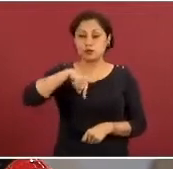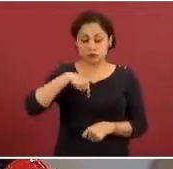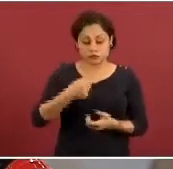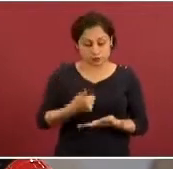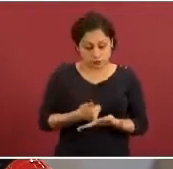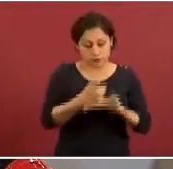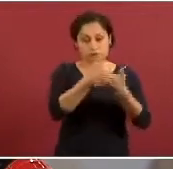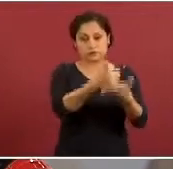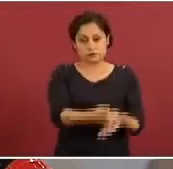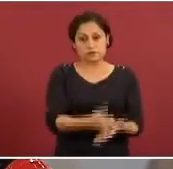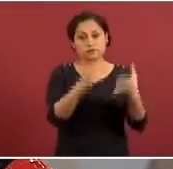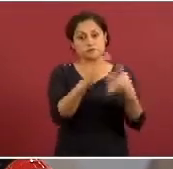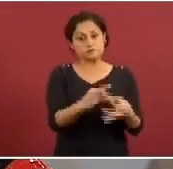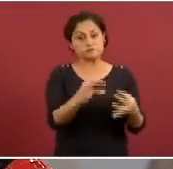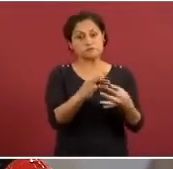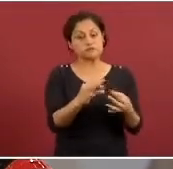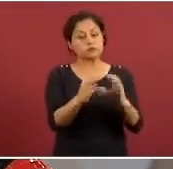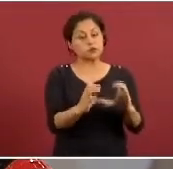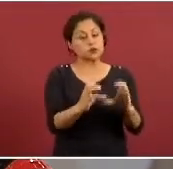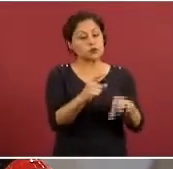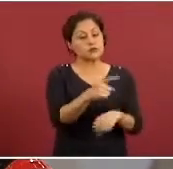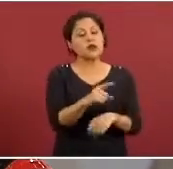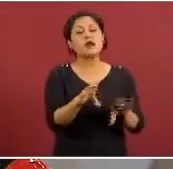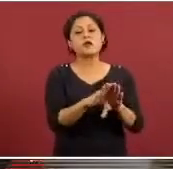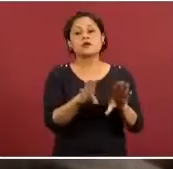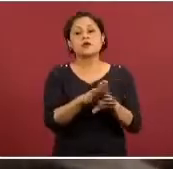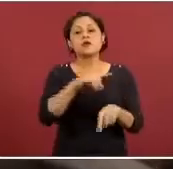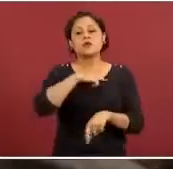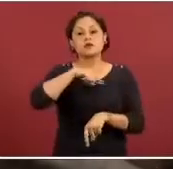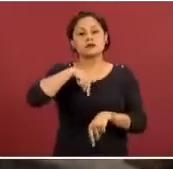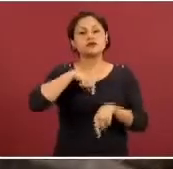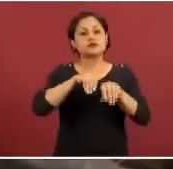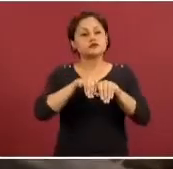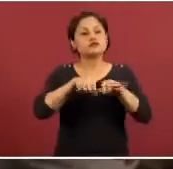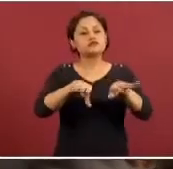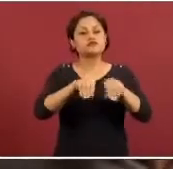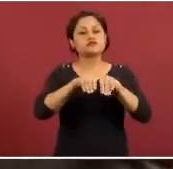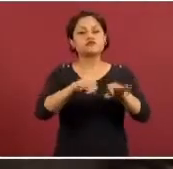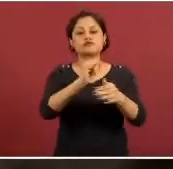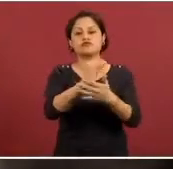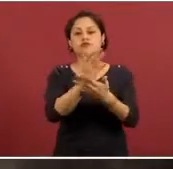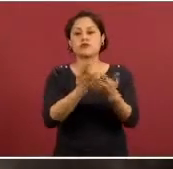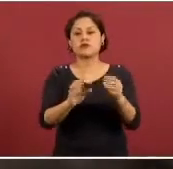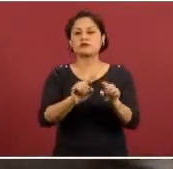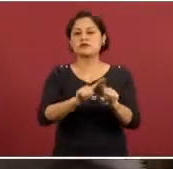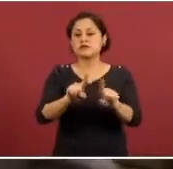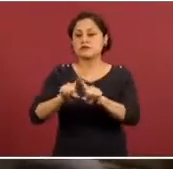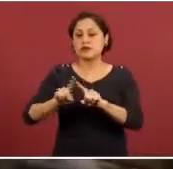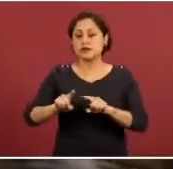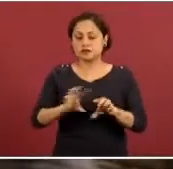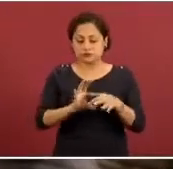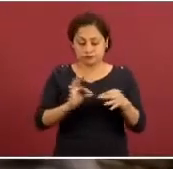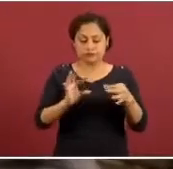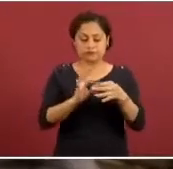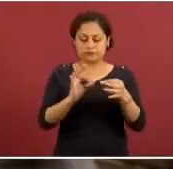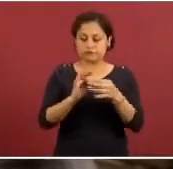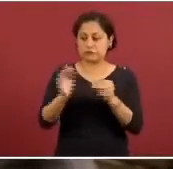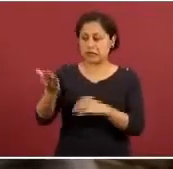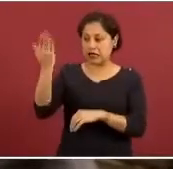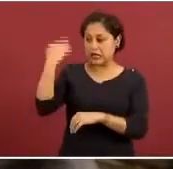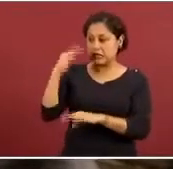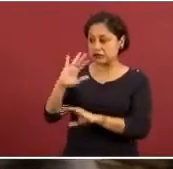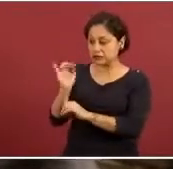queremos instar a compartir información precisa, que sea validada, que mantengamos activas nuestras